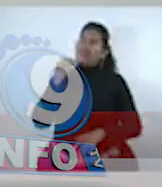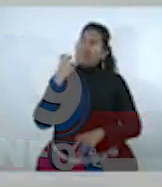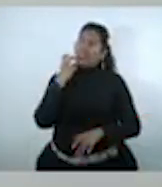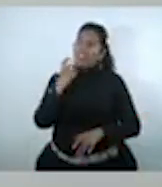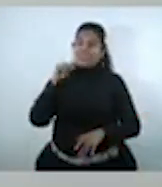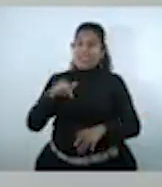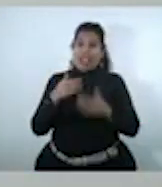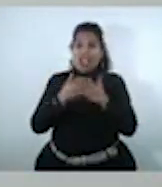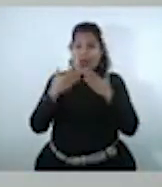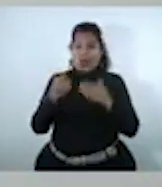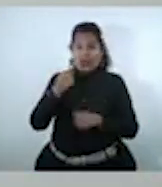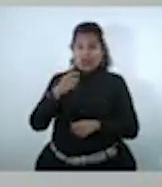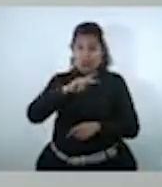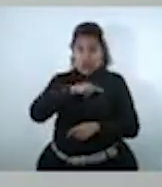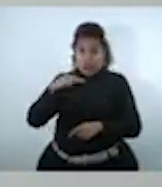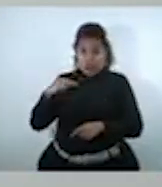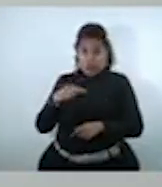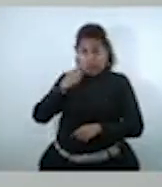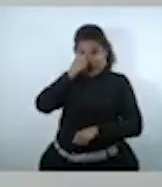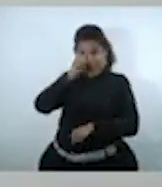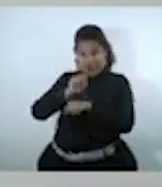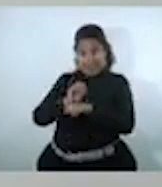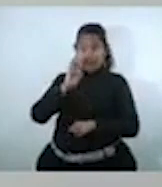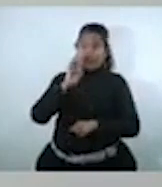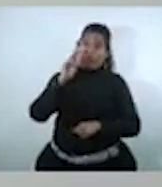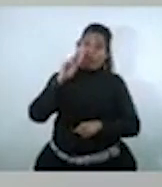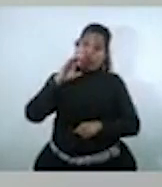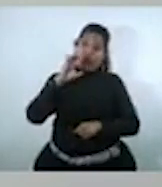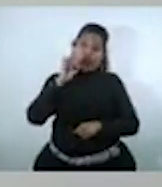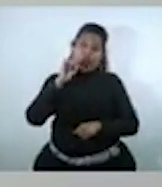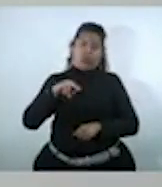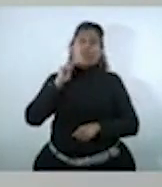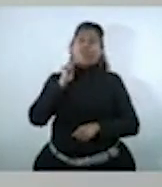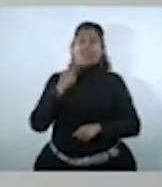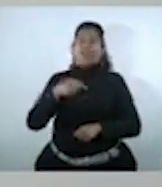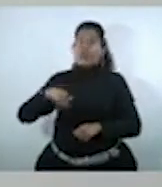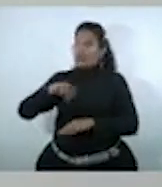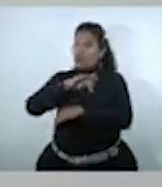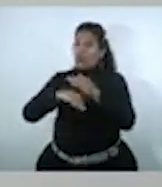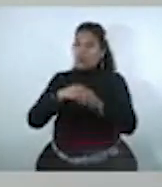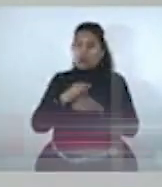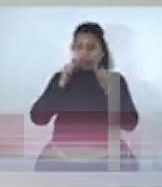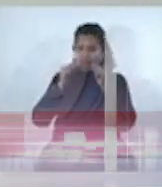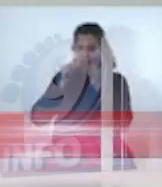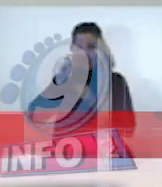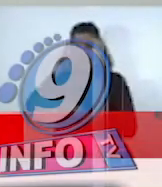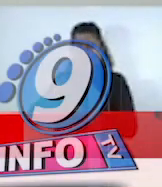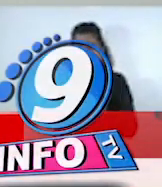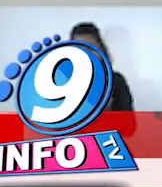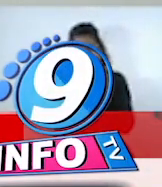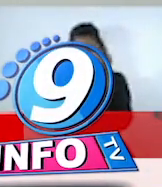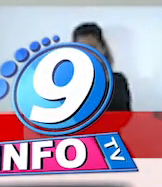de la Función Pública vigilemos cabalmente el actuar de los servidores públicos, que nos apeguemos a la legalidad